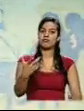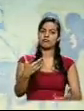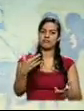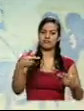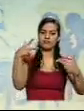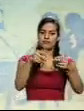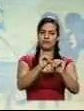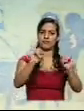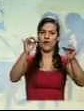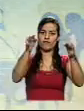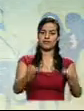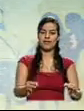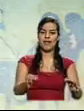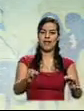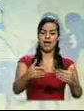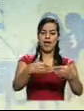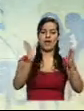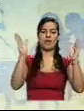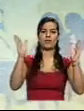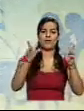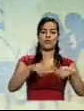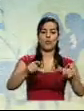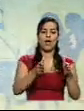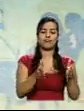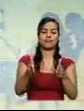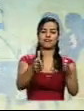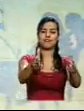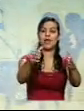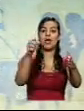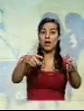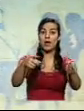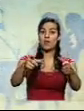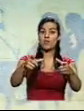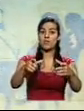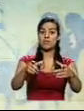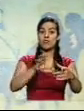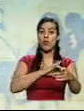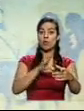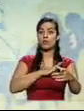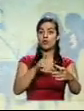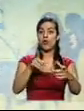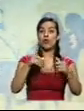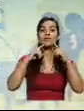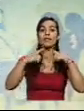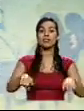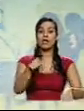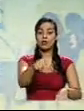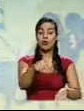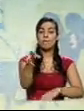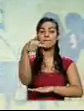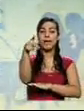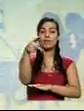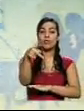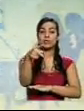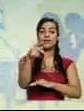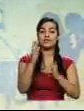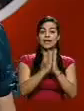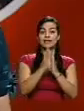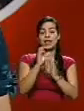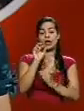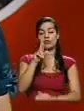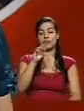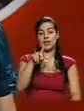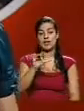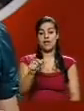Boulevard César Rengifo, un espacio socialista para los caraqueños. Esto es en el cementerio Parroquia Santa